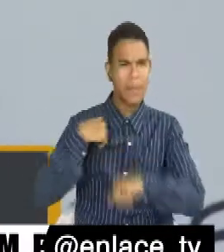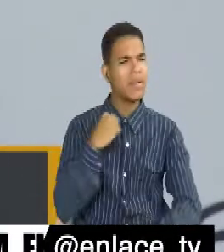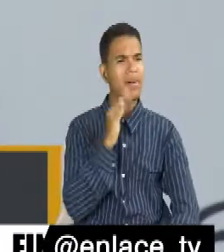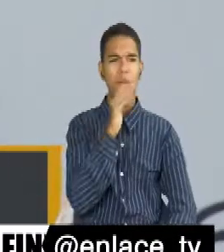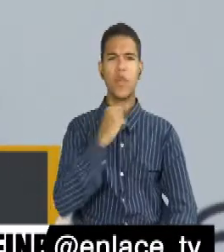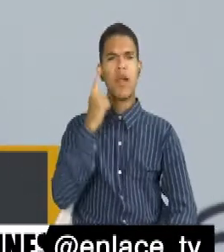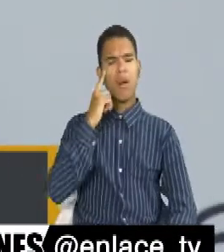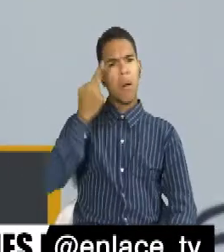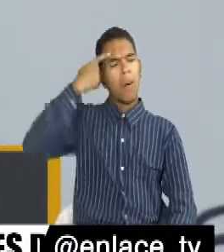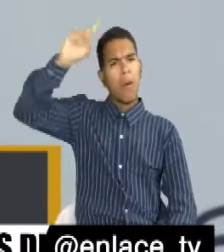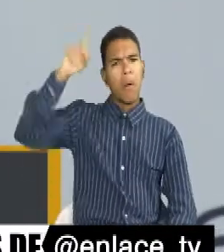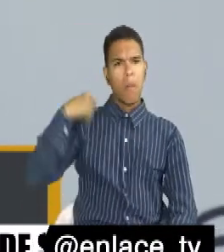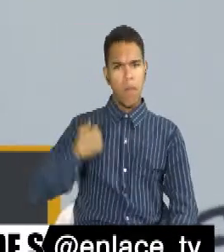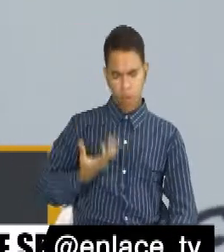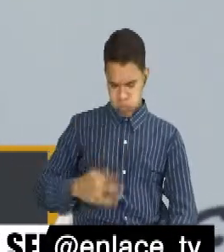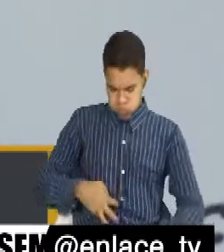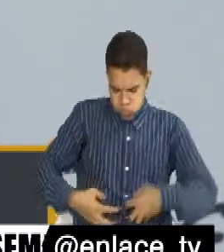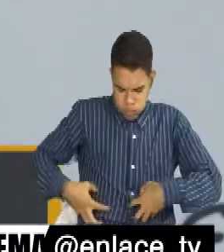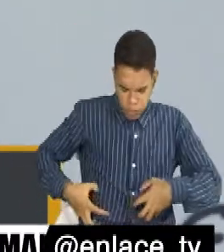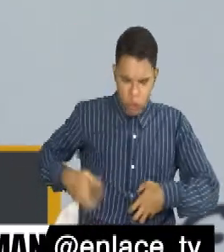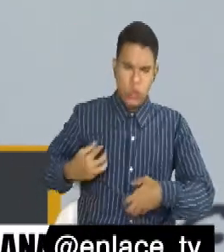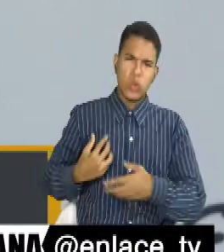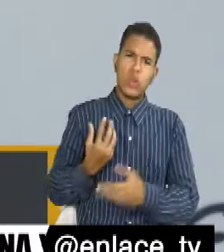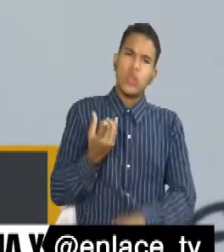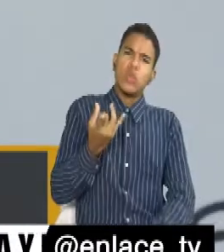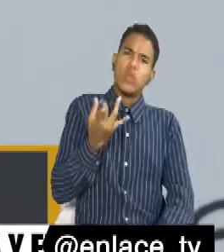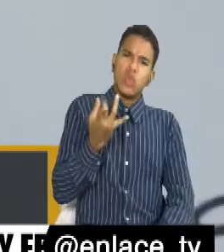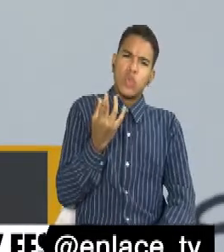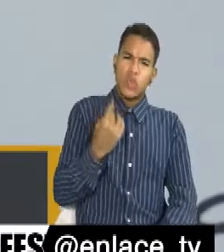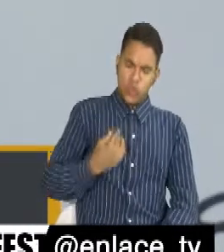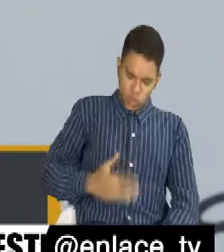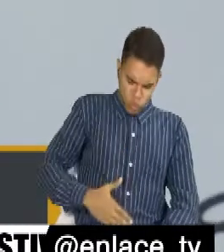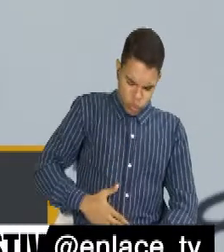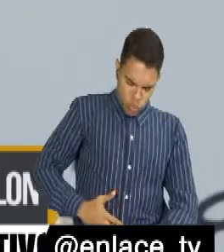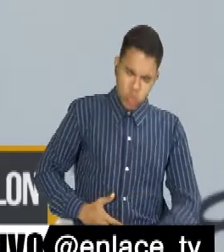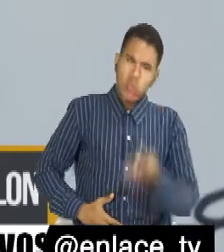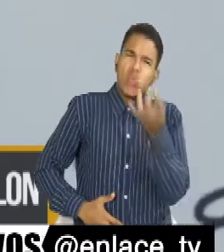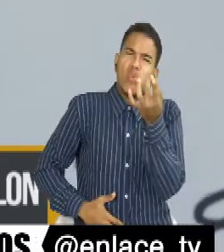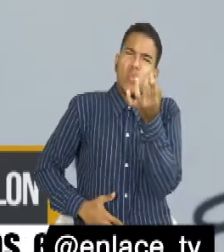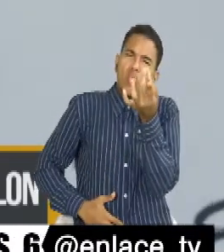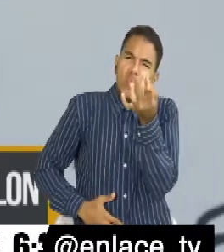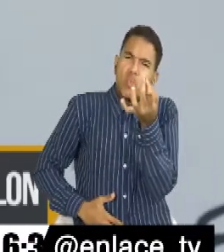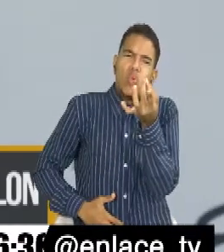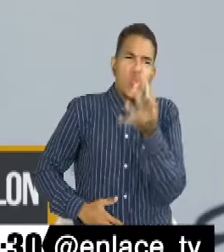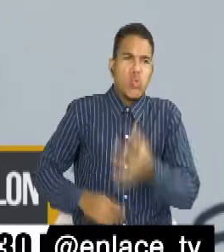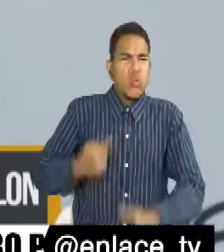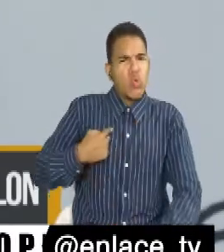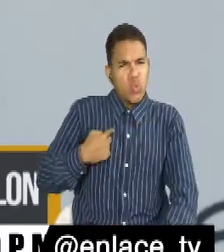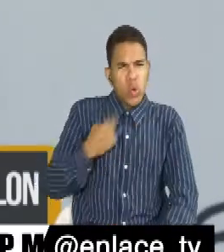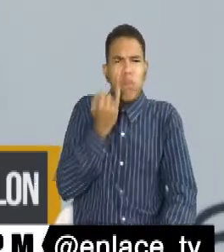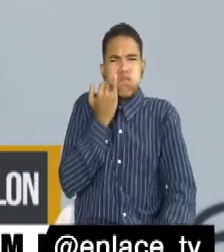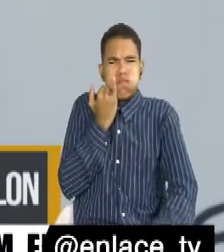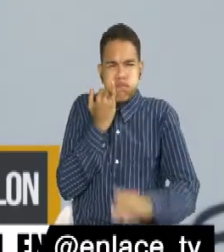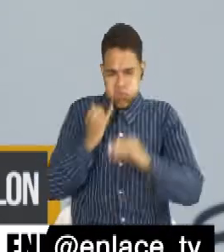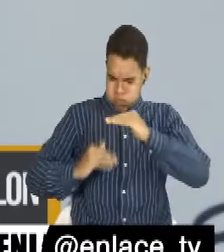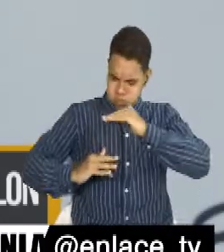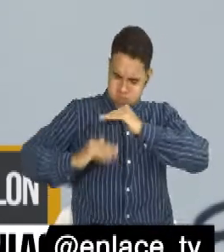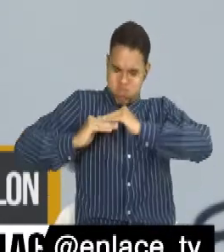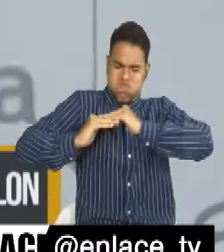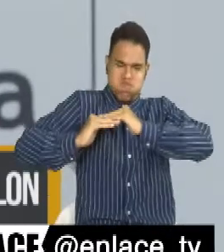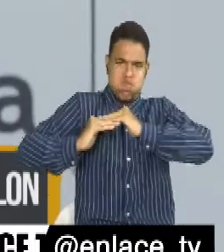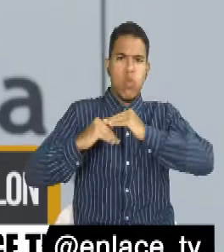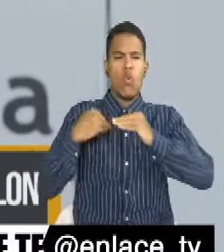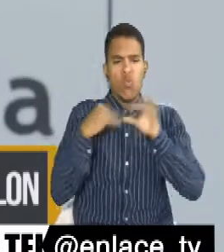en las hemorroides, y de ahí como que la próstata me estaba jodiendo también, porque yo me tacaba de orina y entonces me sondearon y